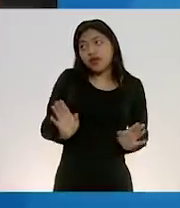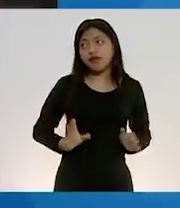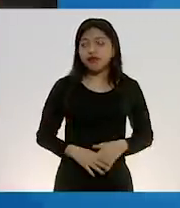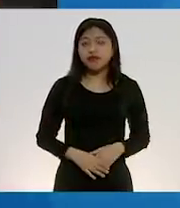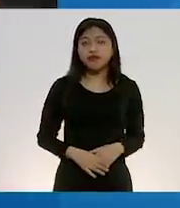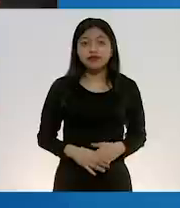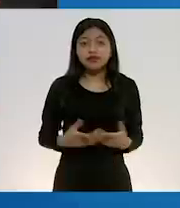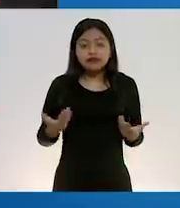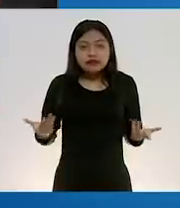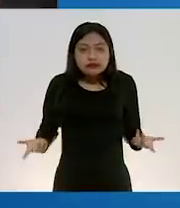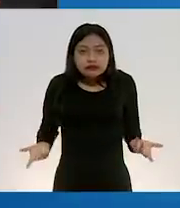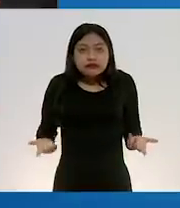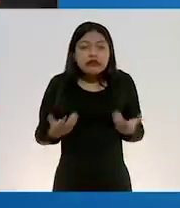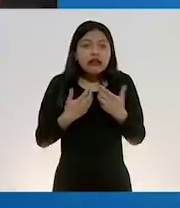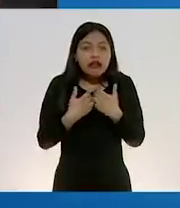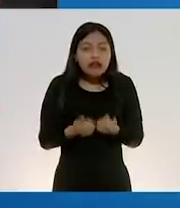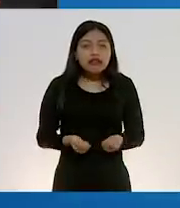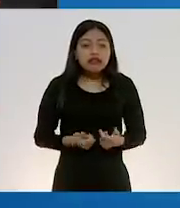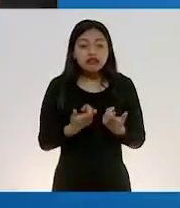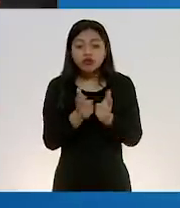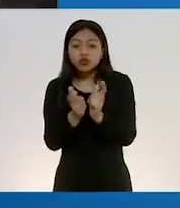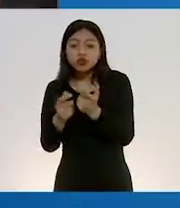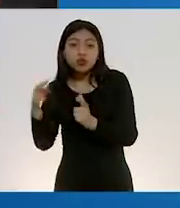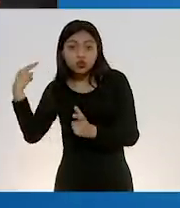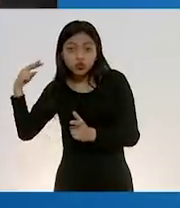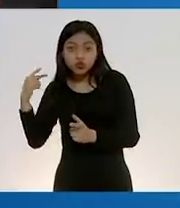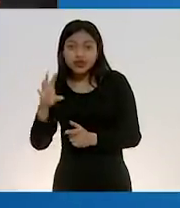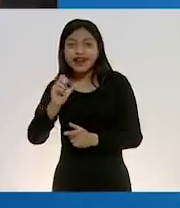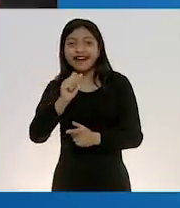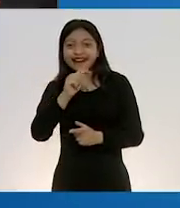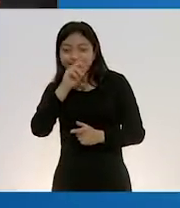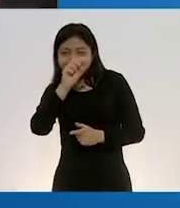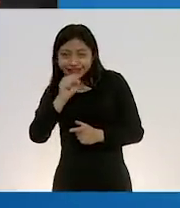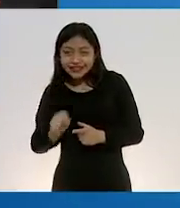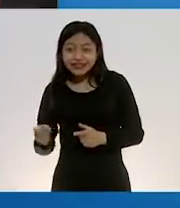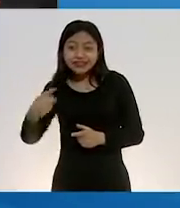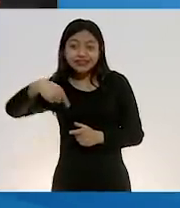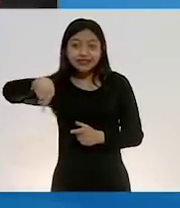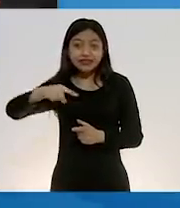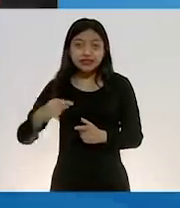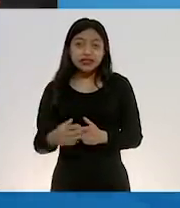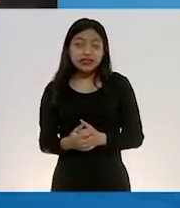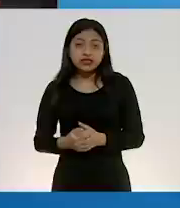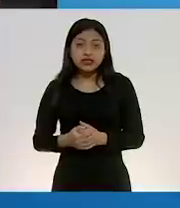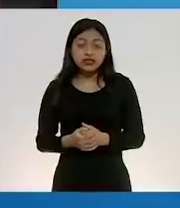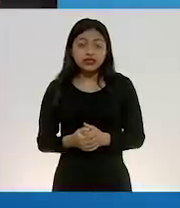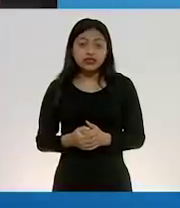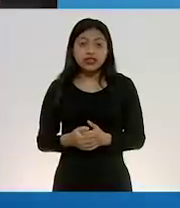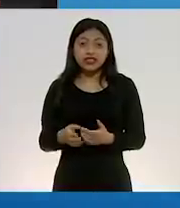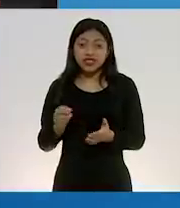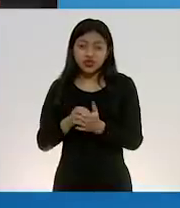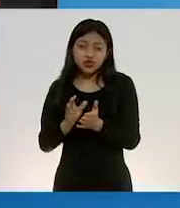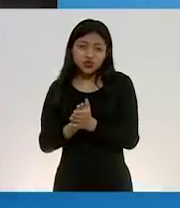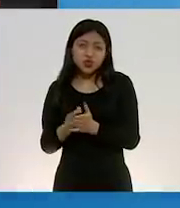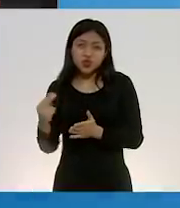que las castas de la Veracruz tienen igual o menor ilegitimidad que los españoles del Sagrario.